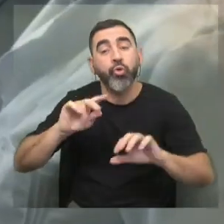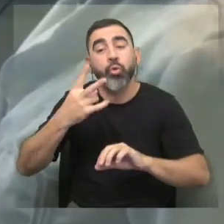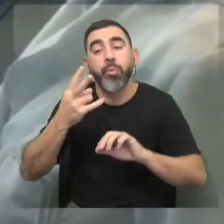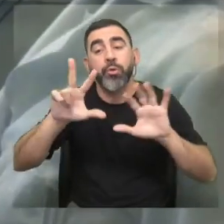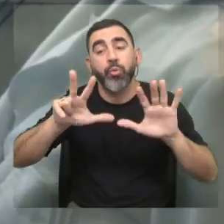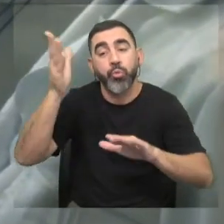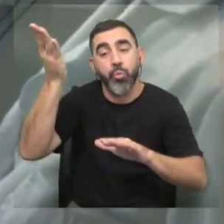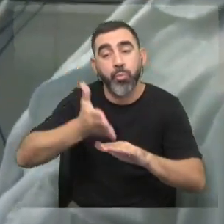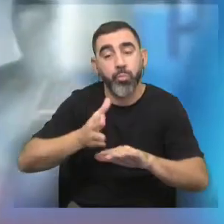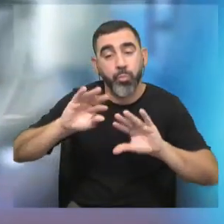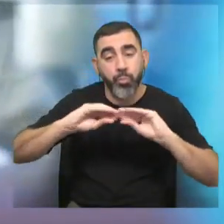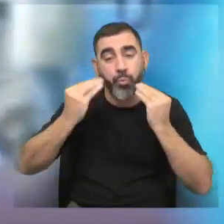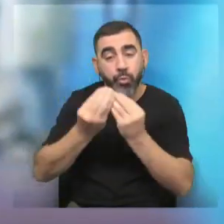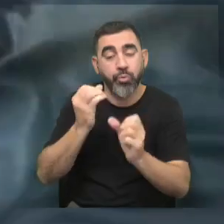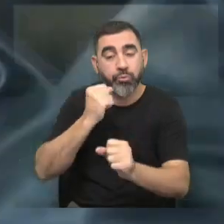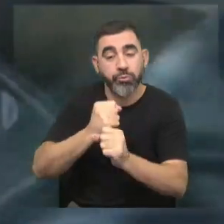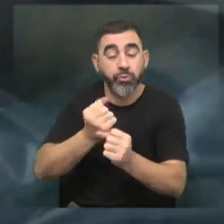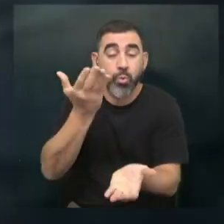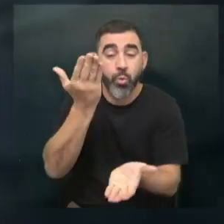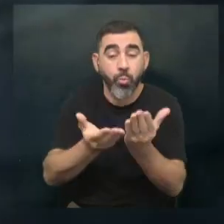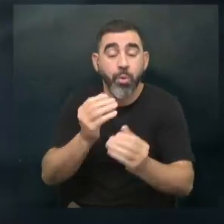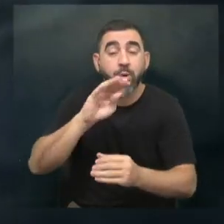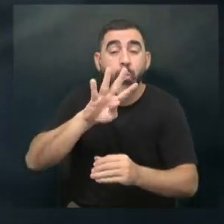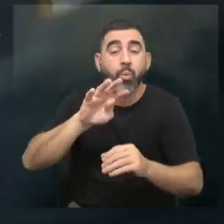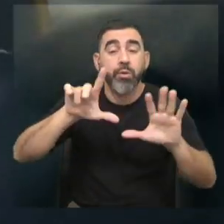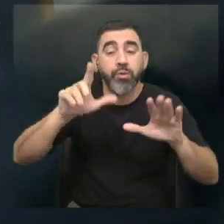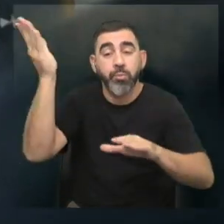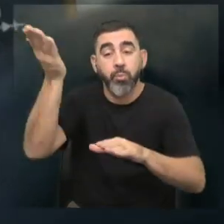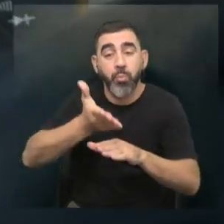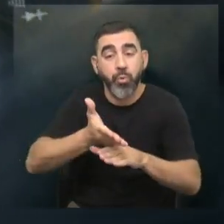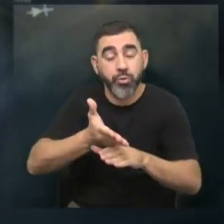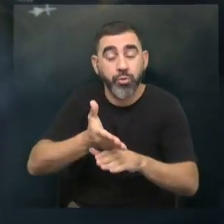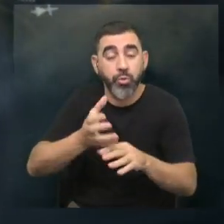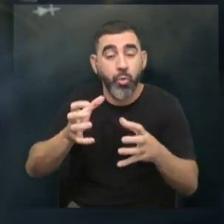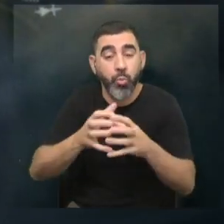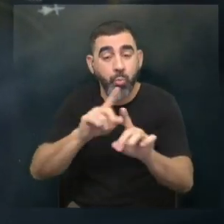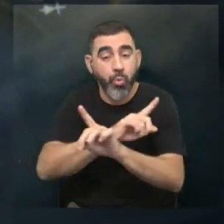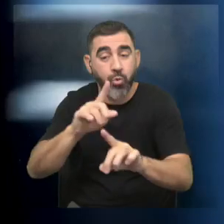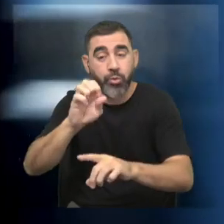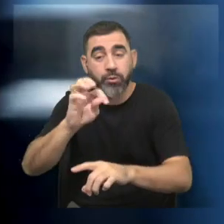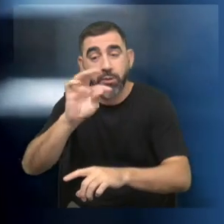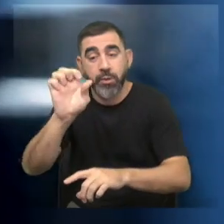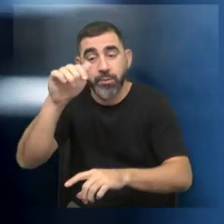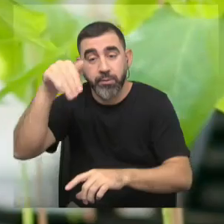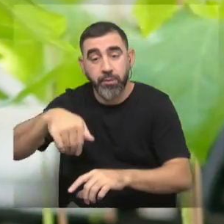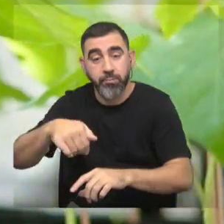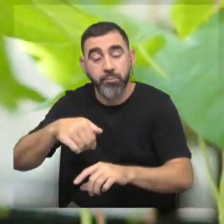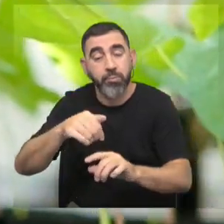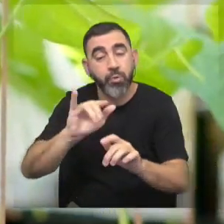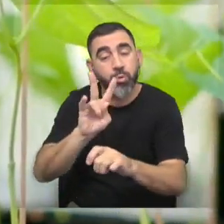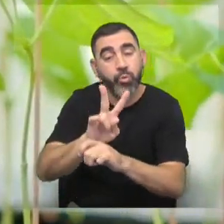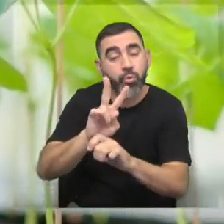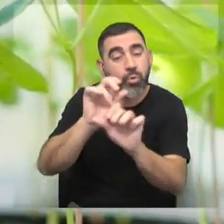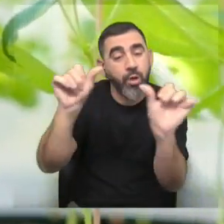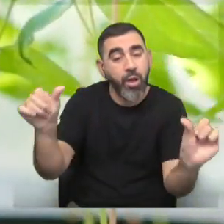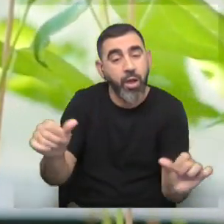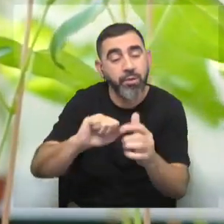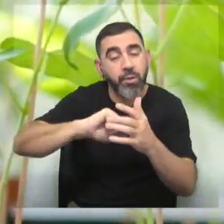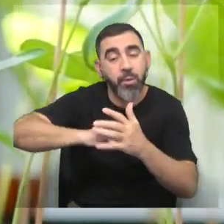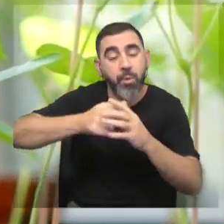para reflexionar cómo la ciencia modifica hasta las cosas que creemos más naturales, más inherentes a nosotros, a los